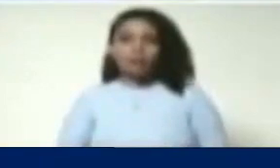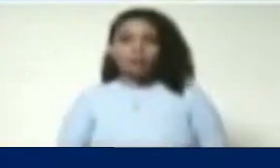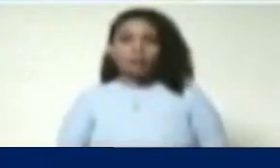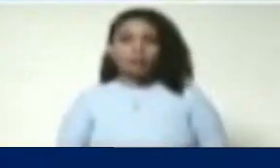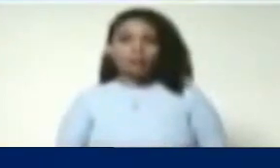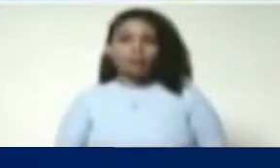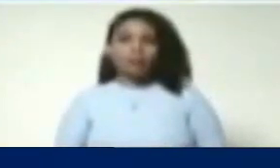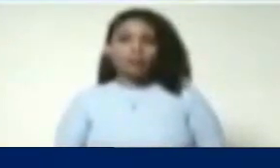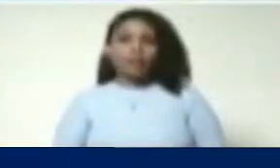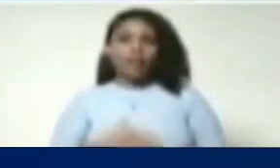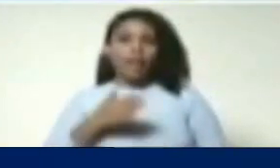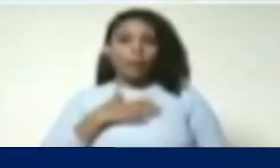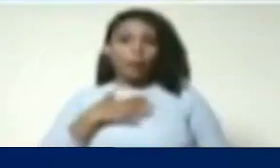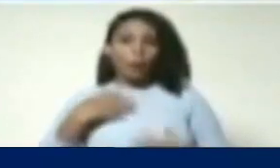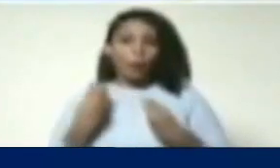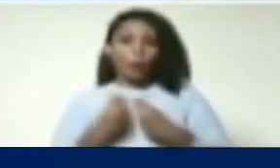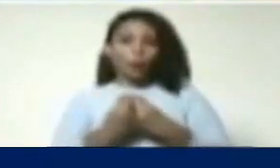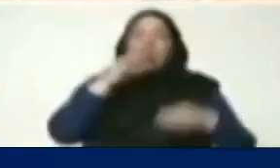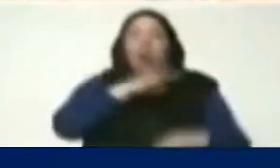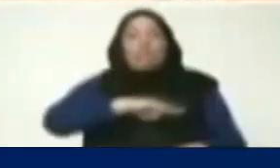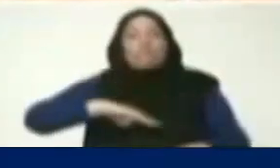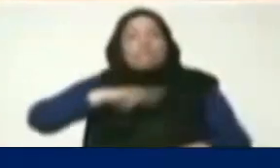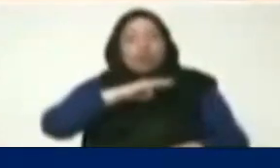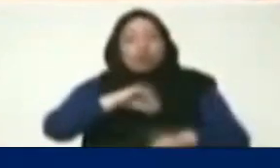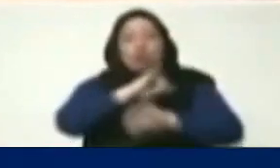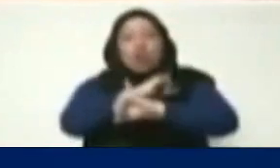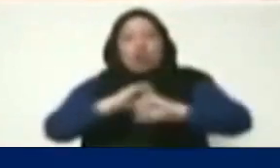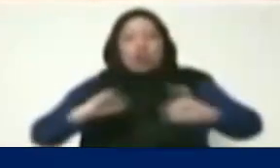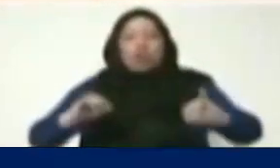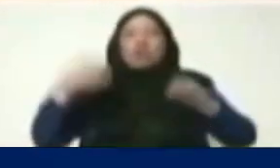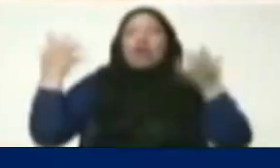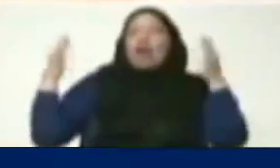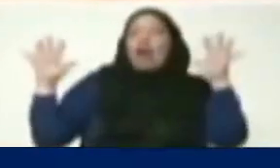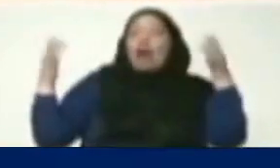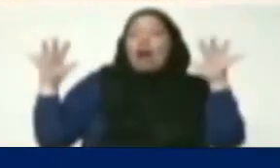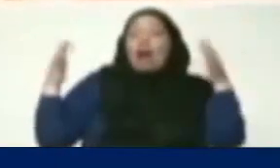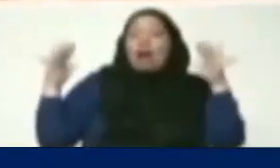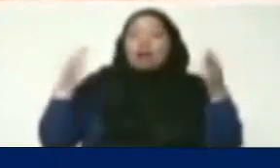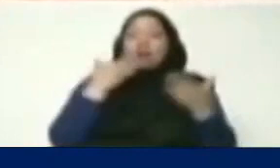autoridades estadounidenses en agosto aumentó un 43% en